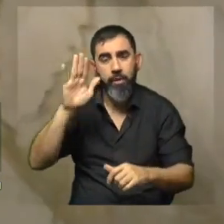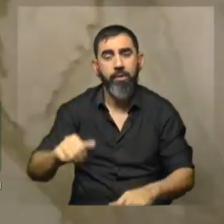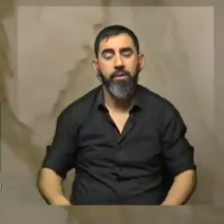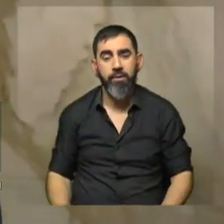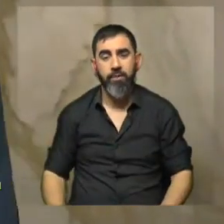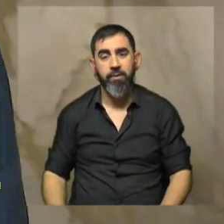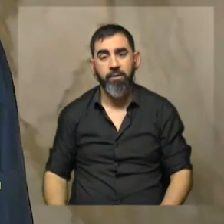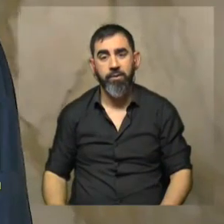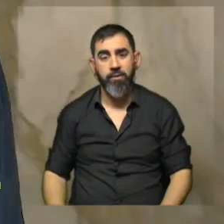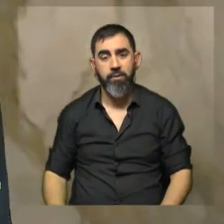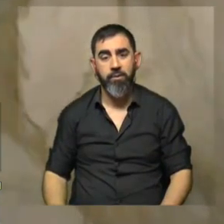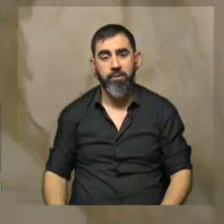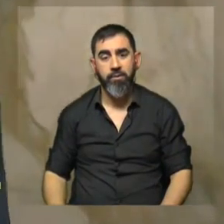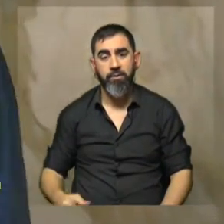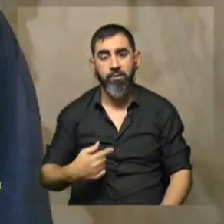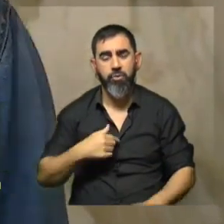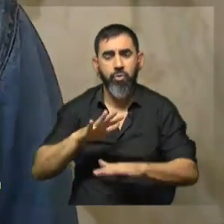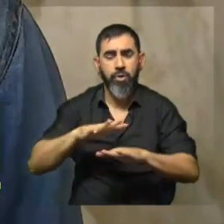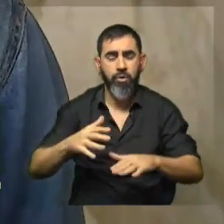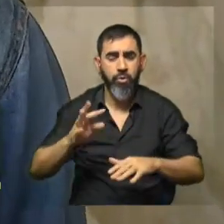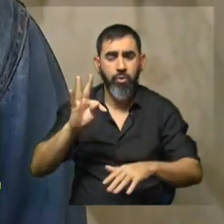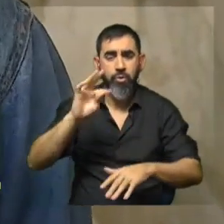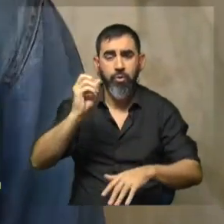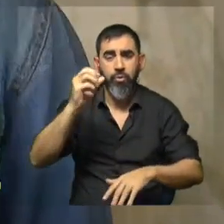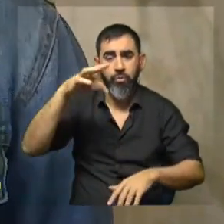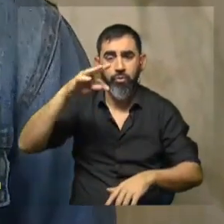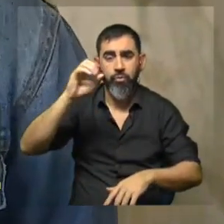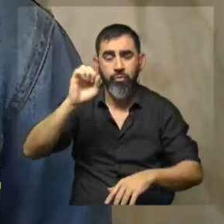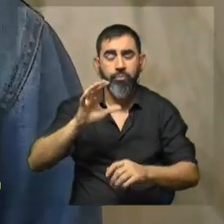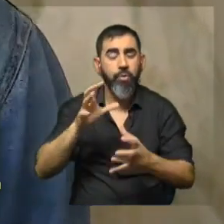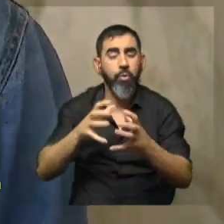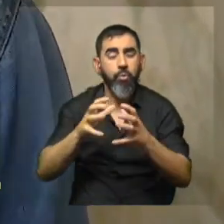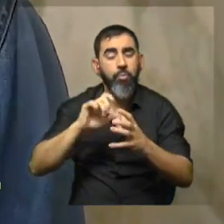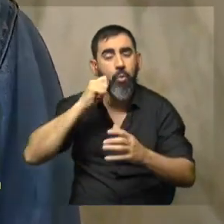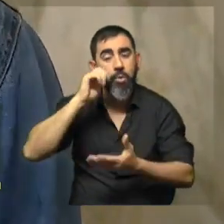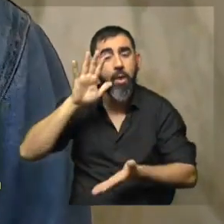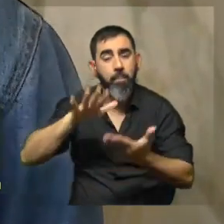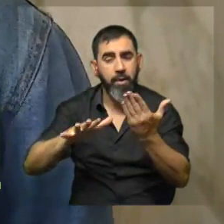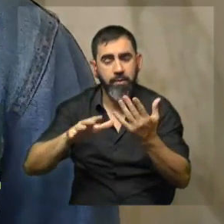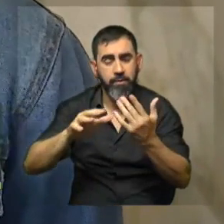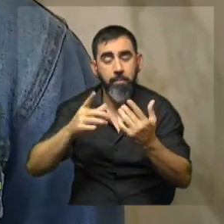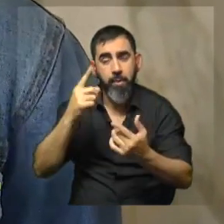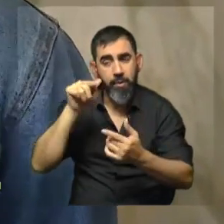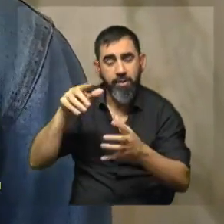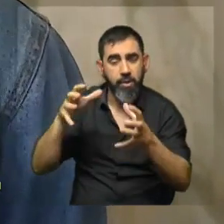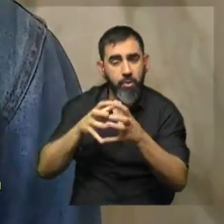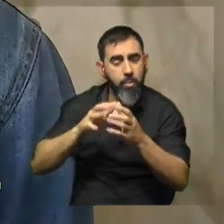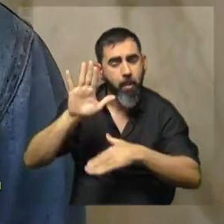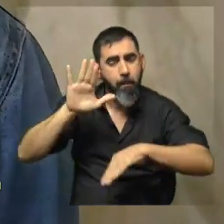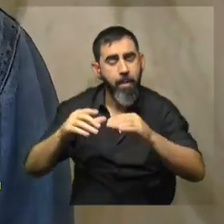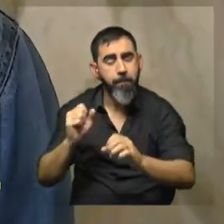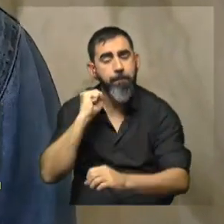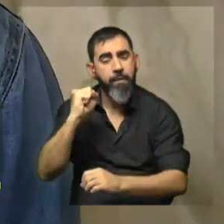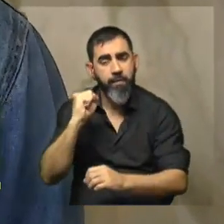sí. Desde chico me crié con Los Tontos, era como la banda que más me gustaba. Me gustaban muchas bandas, pero Los Tontos era como mi